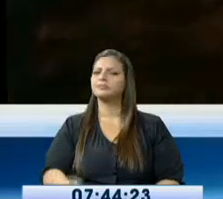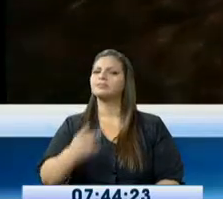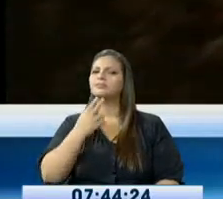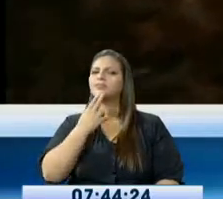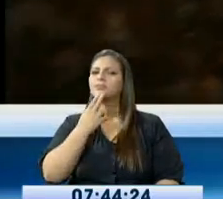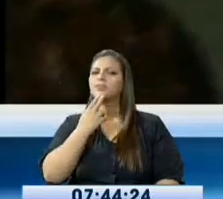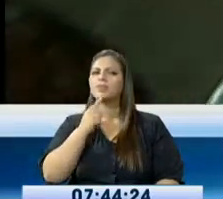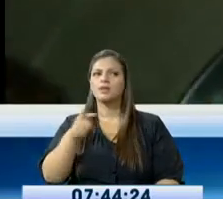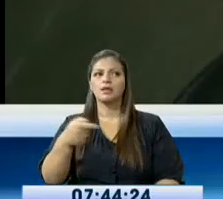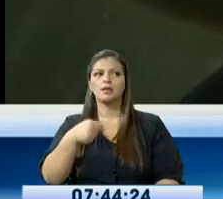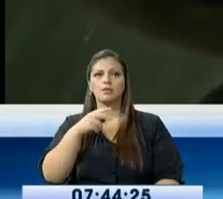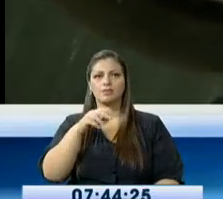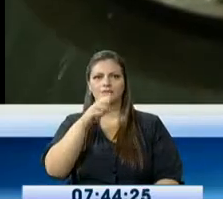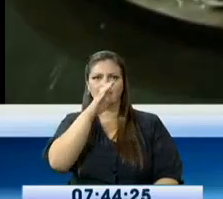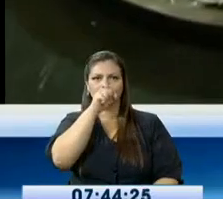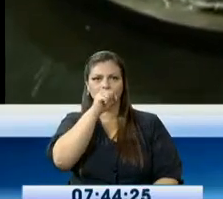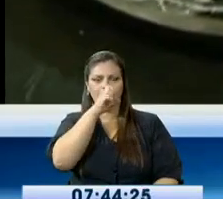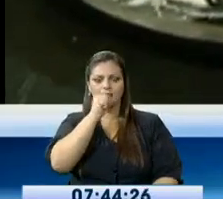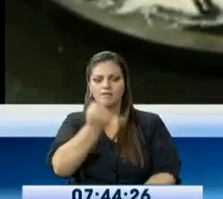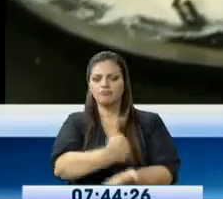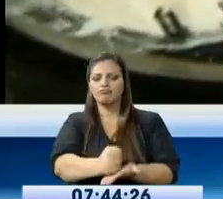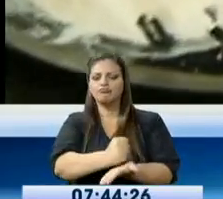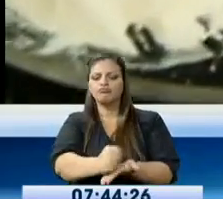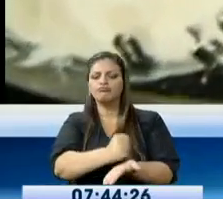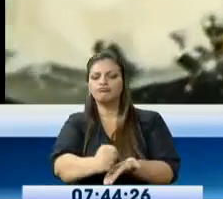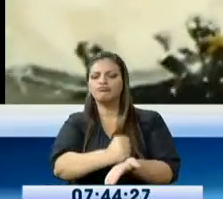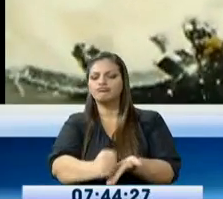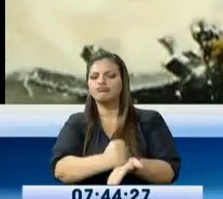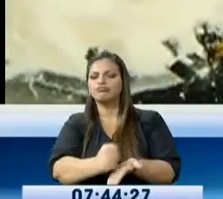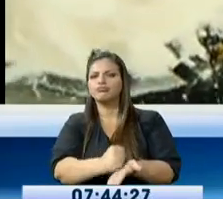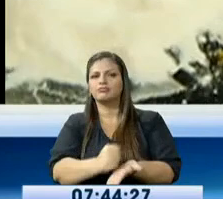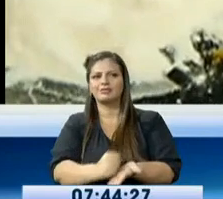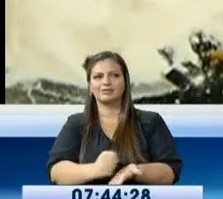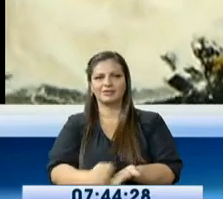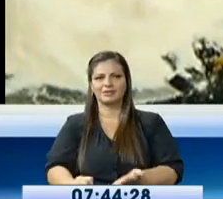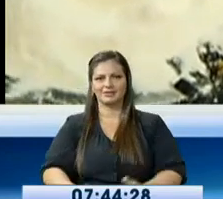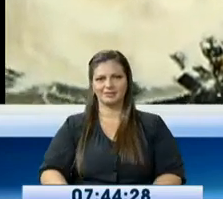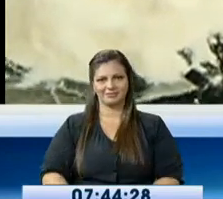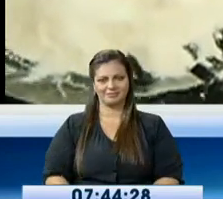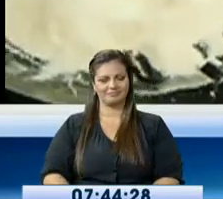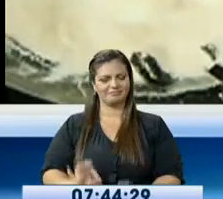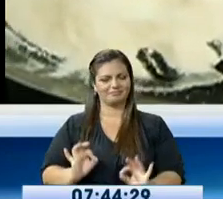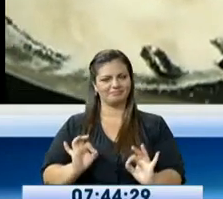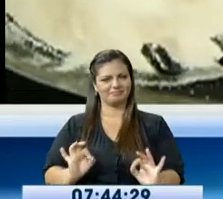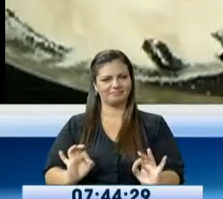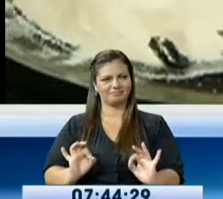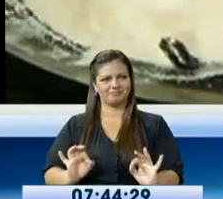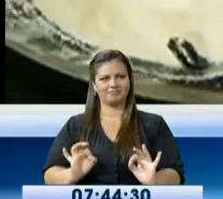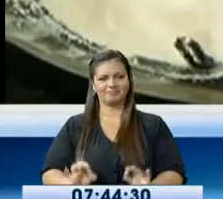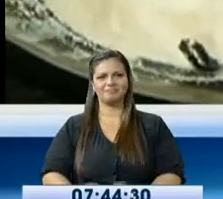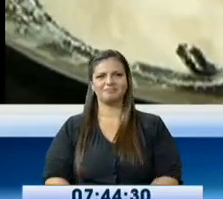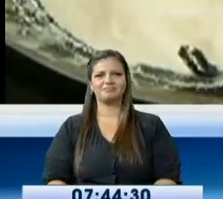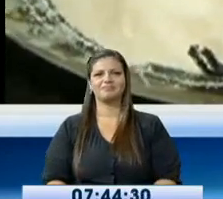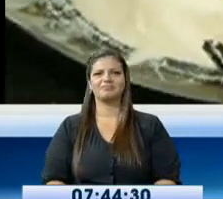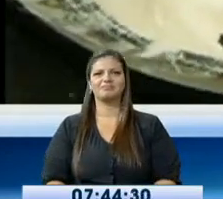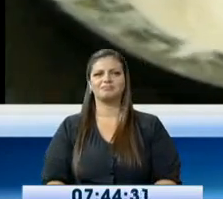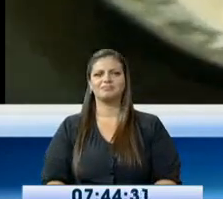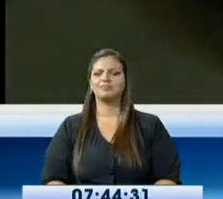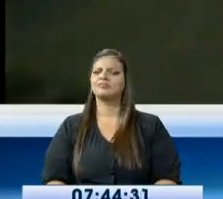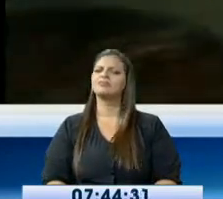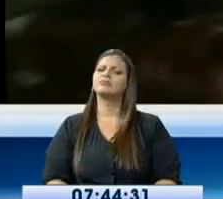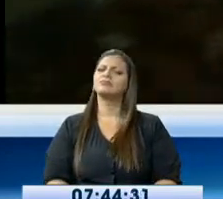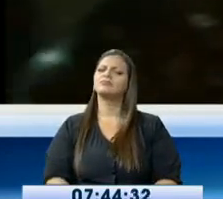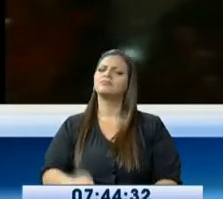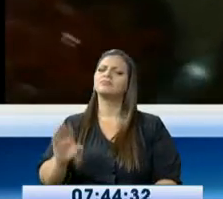poco de ralladura de naranja, que eso sería como que da un poquito más de sabor. Ese es el toque. El toque especial, más o menos. ¿Desde hace cuánto tiempo